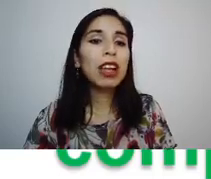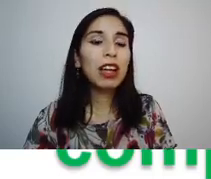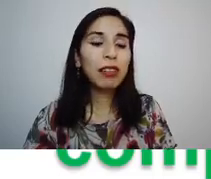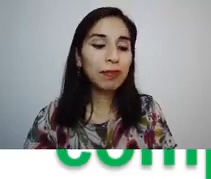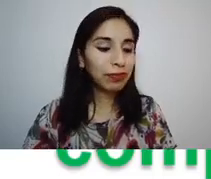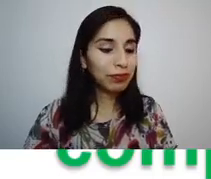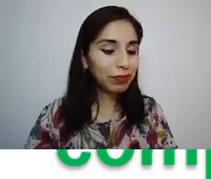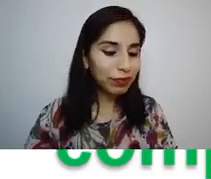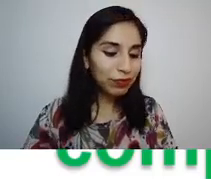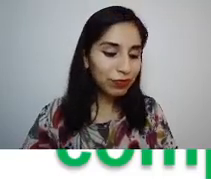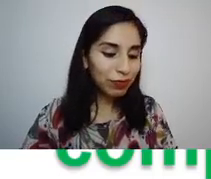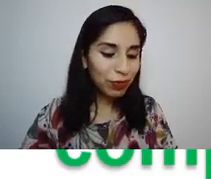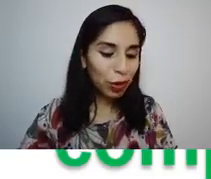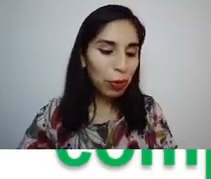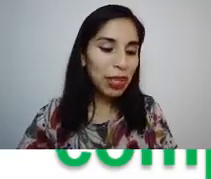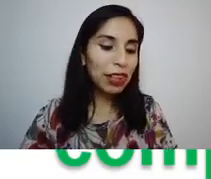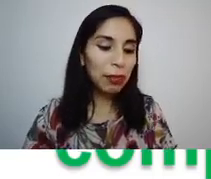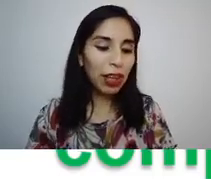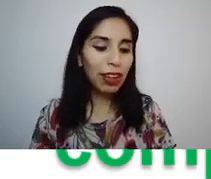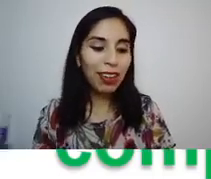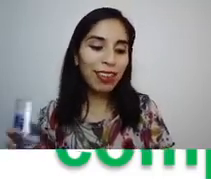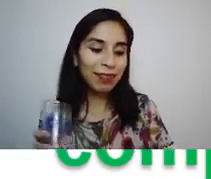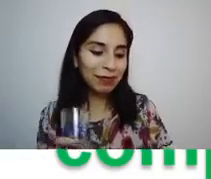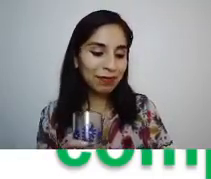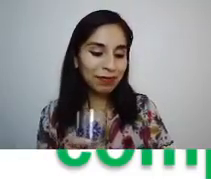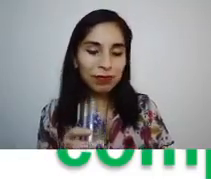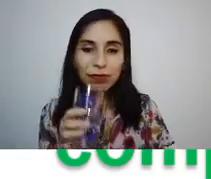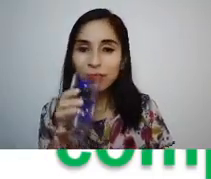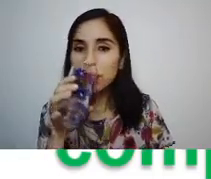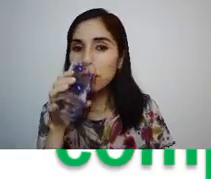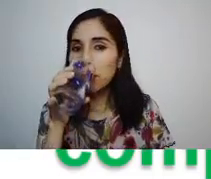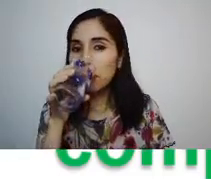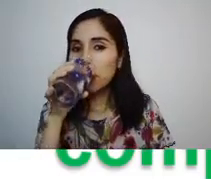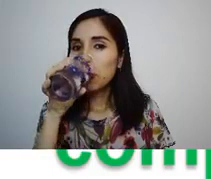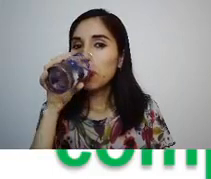presentar comenten me